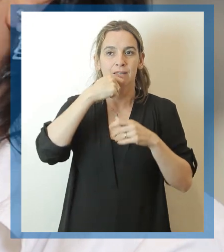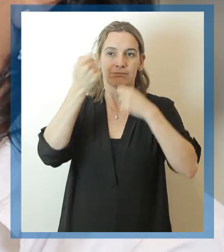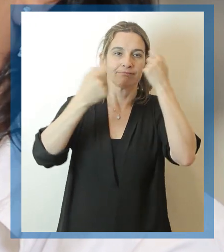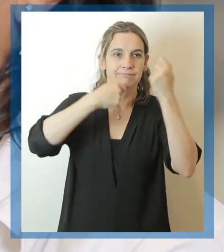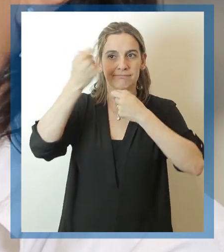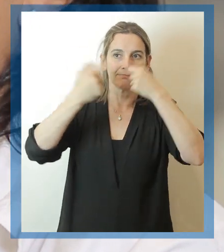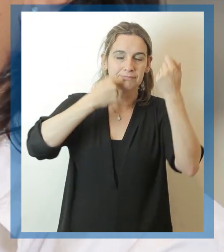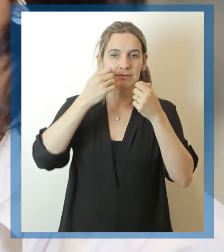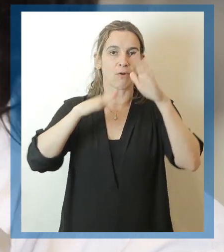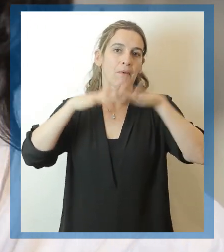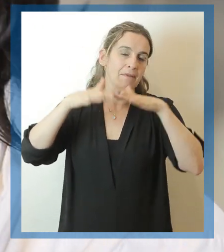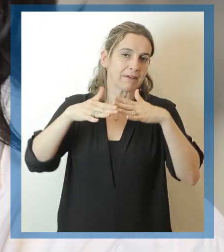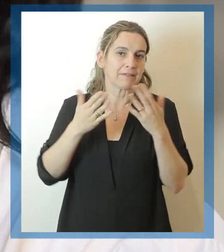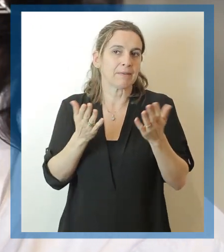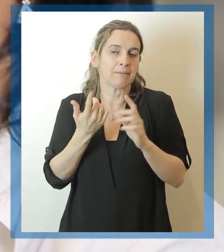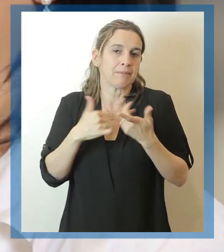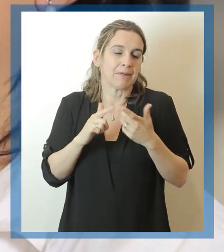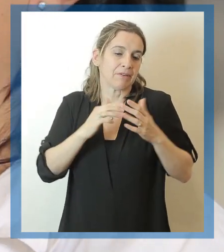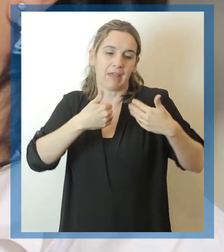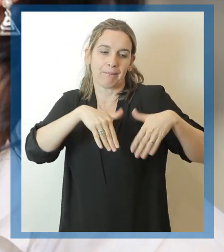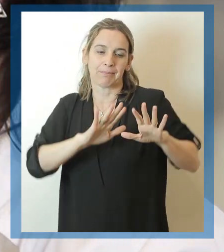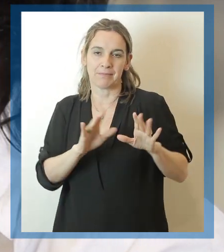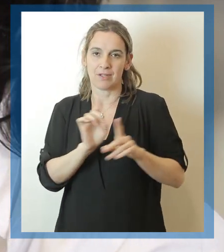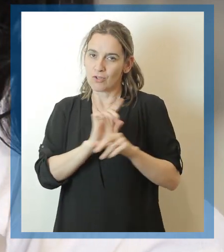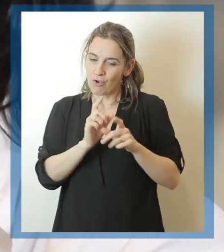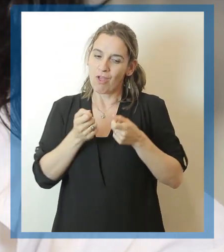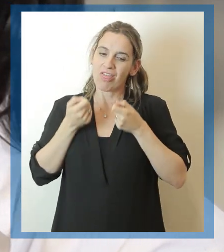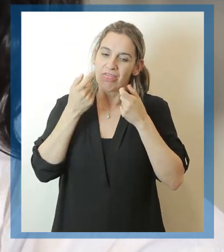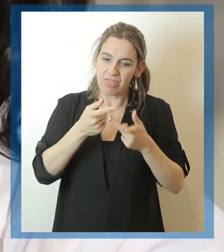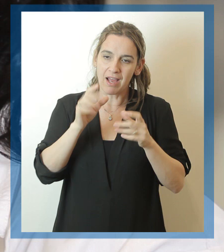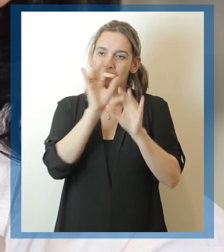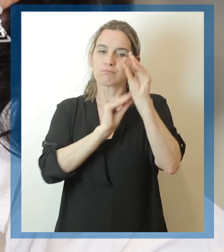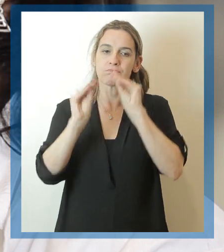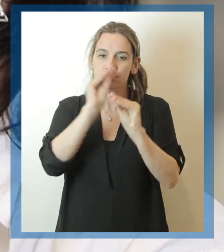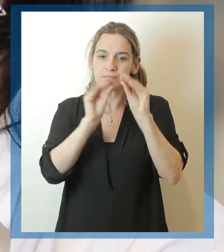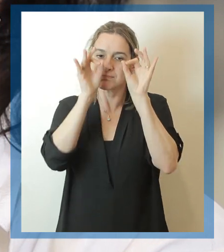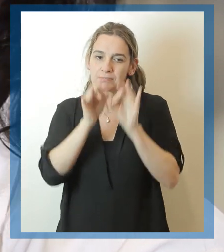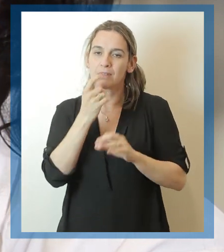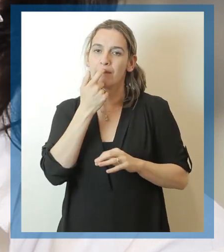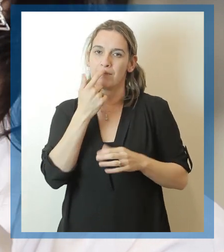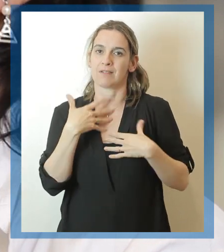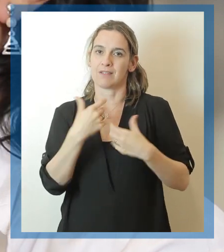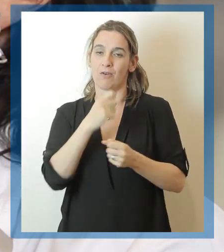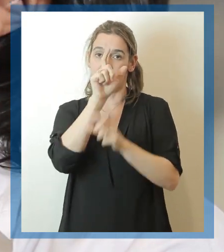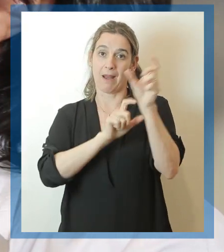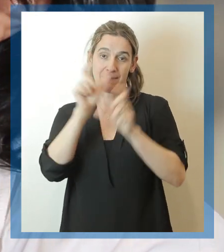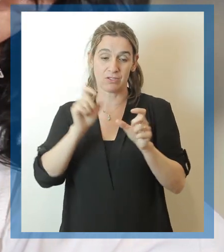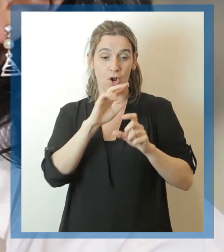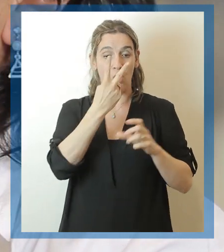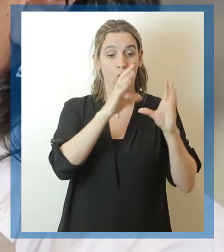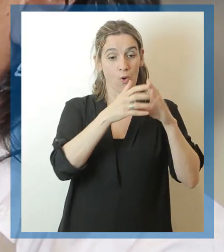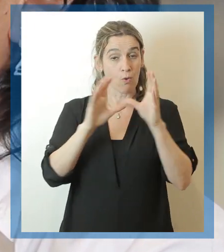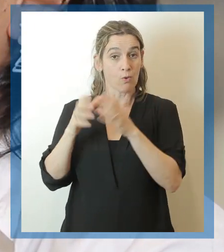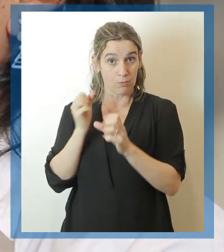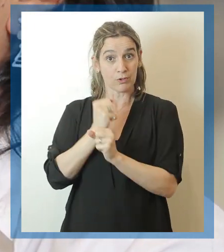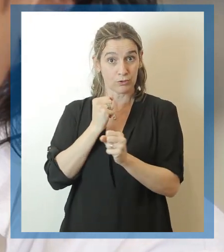salud bucal. No solamente venir a hacerse las extracciones, como a veces, y que quedar ahí, no. De darle la